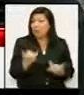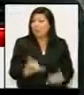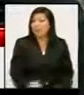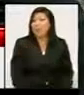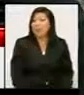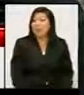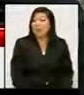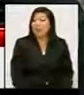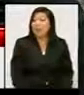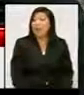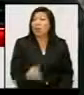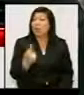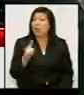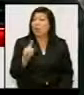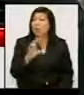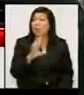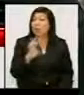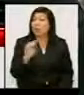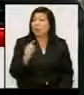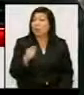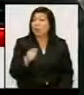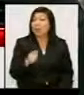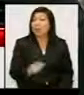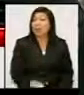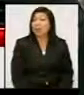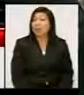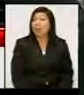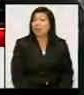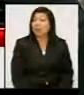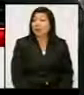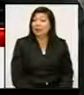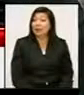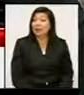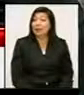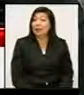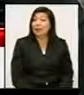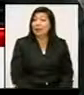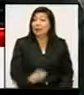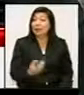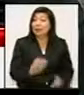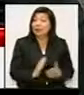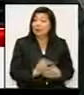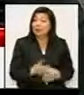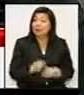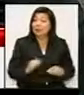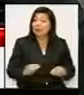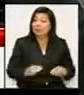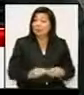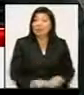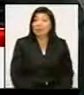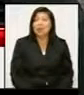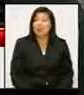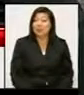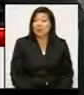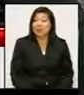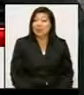país, 1.500.000, según cifras de Cultura, son los que ingresan a Machu Picchu, de los